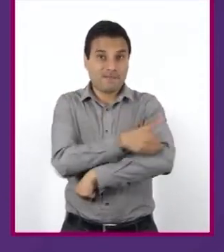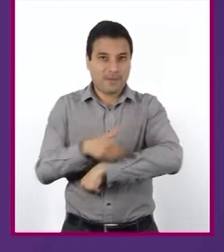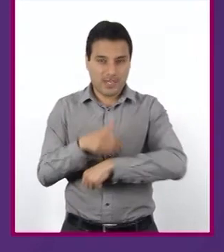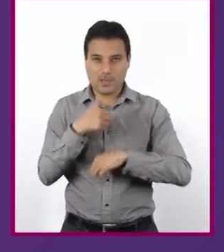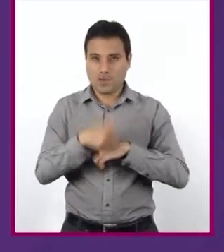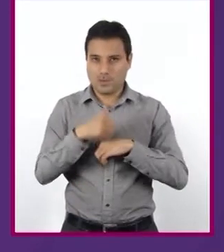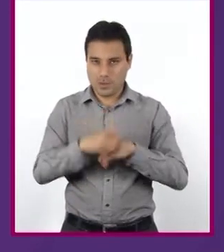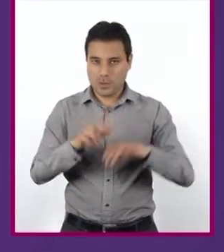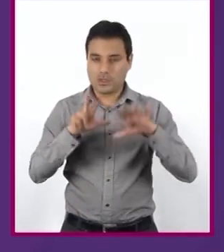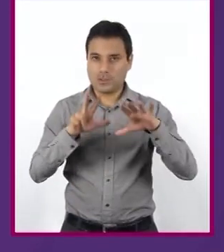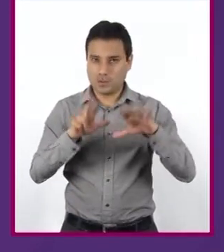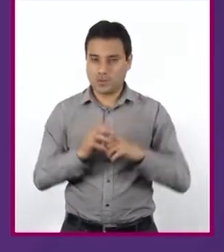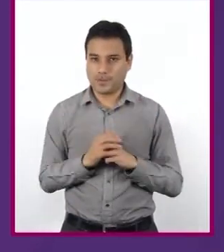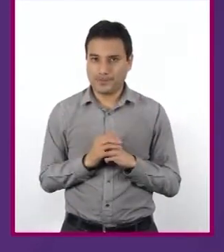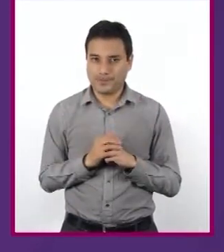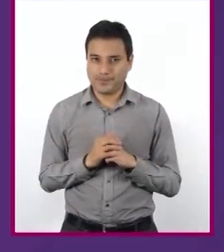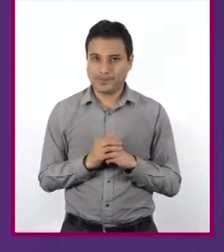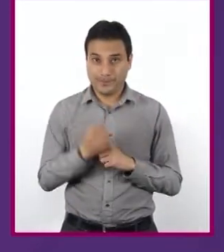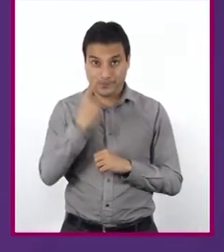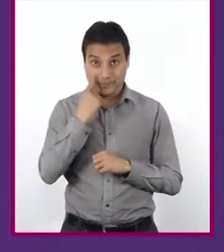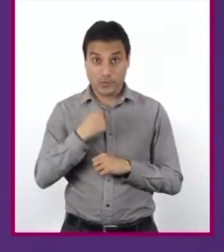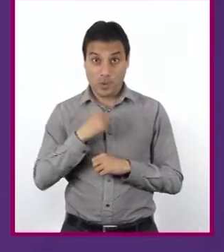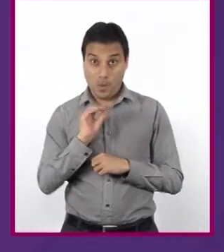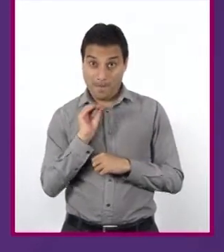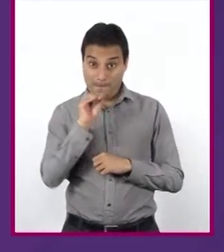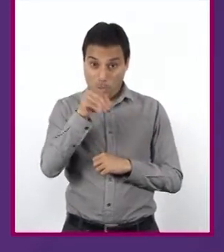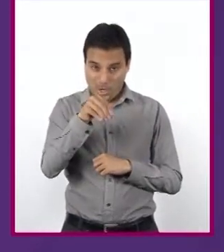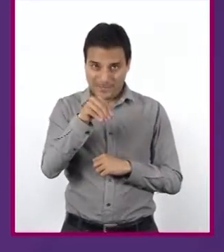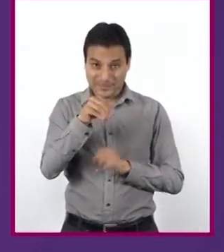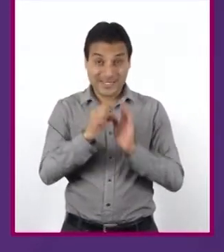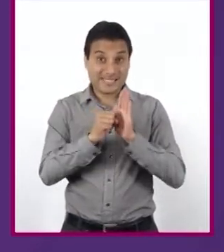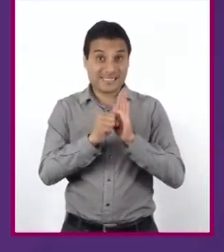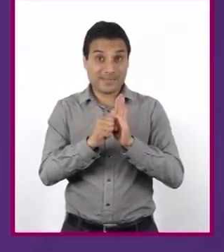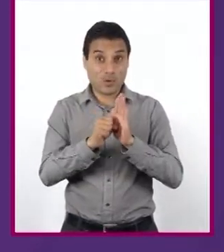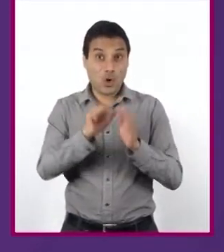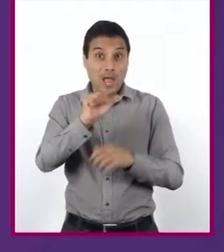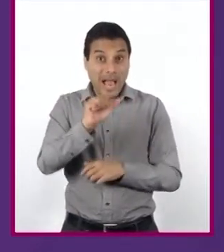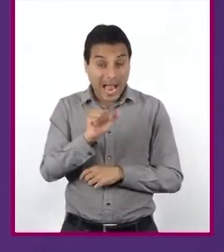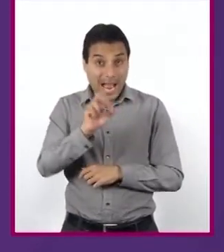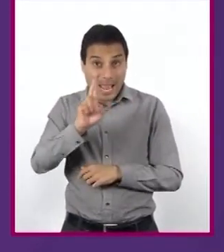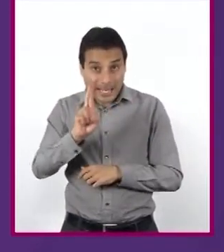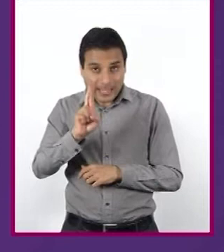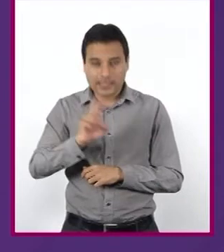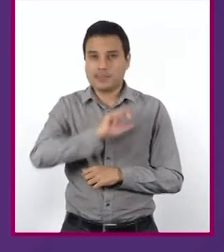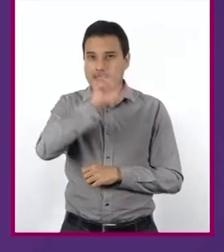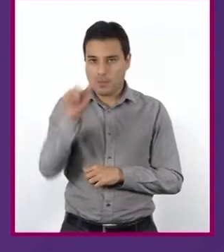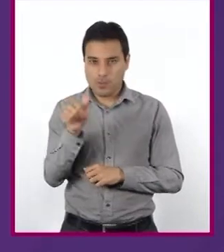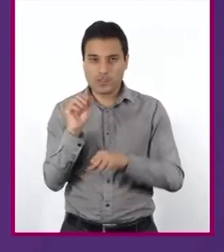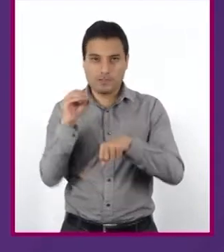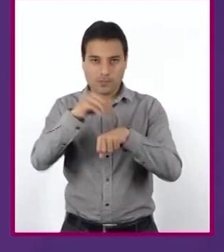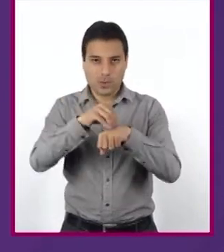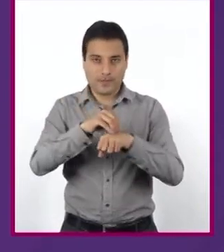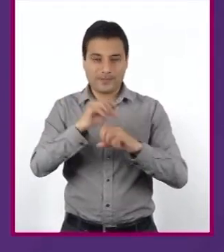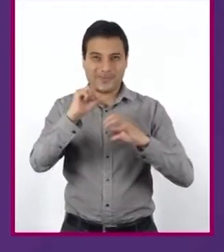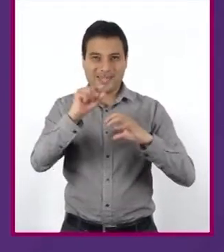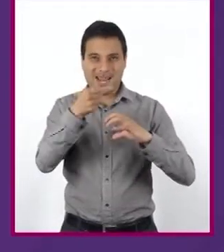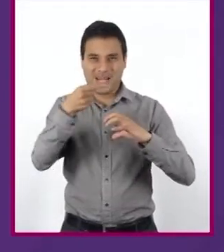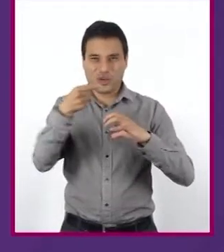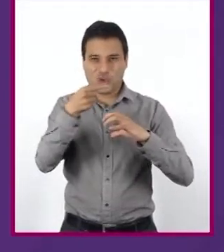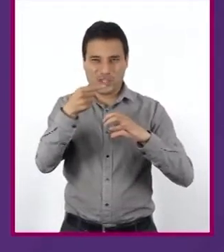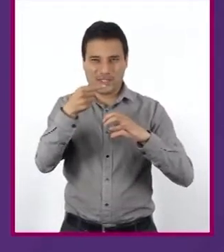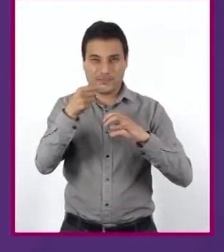18. Colocamos su símbolo y empezamos a colocar sus electrones por medio de